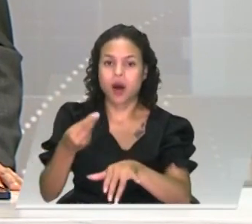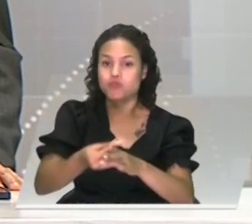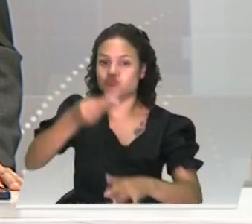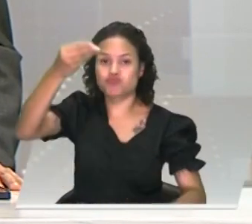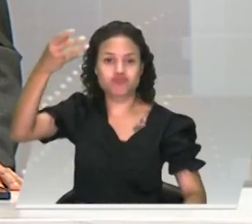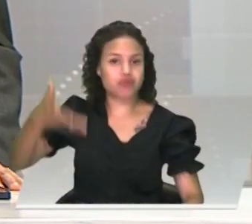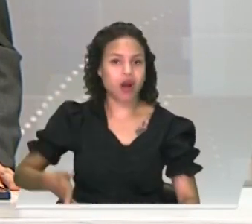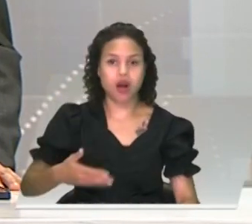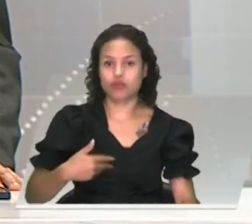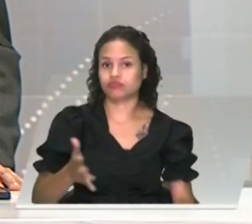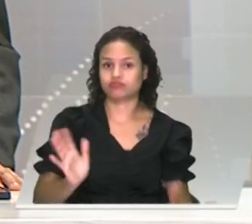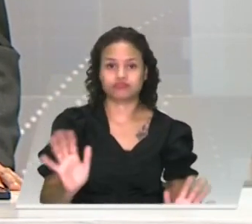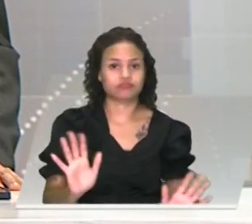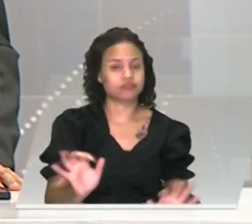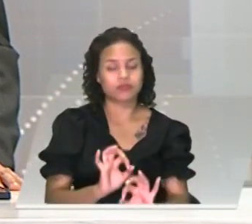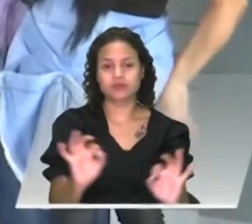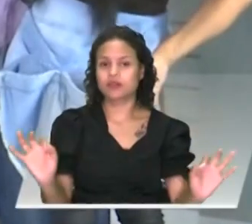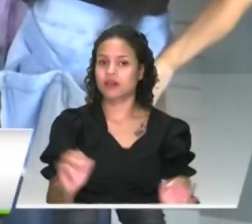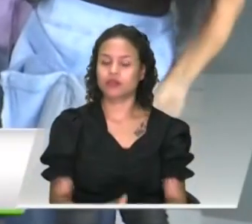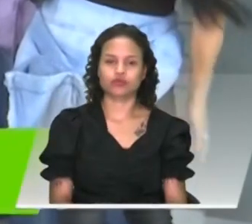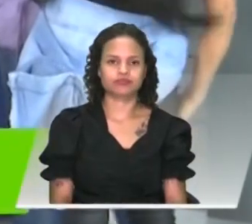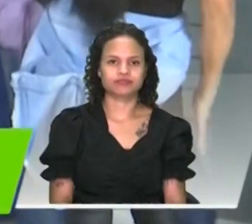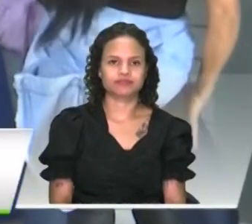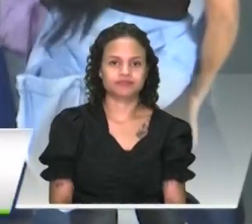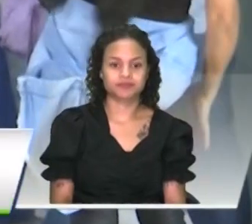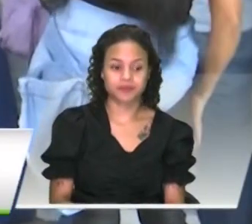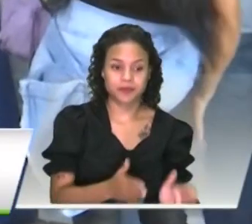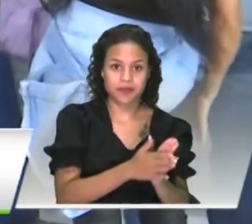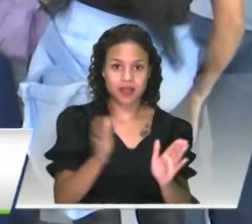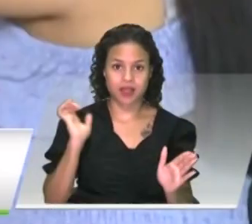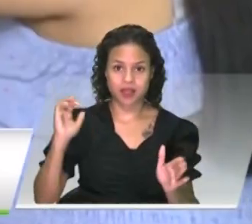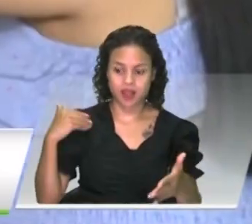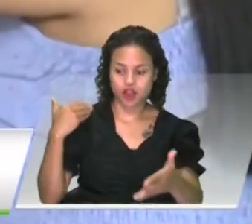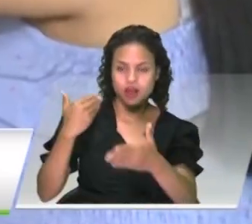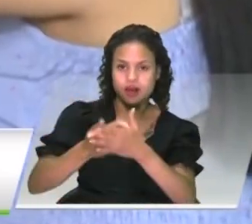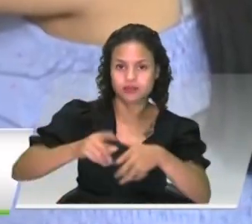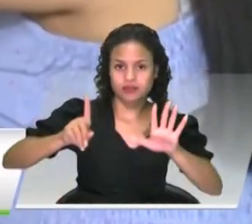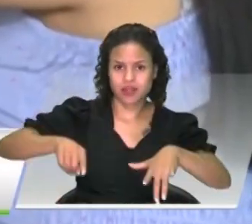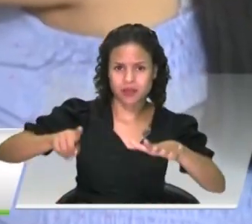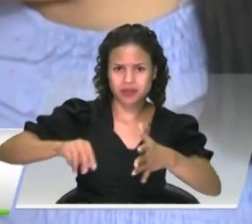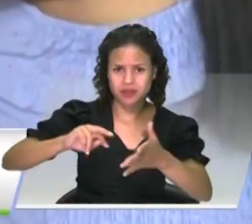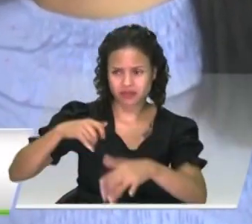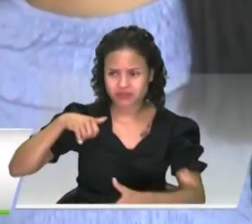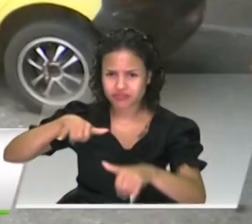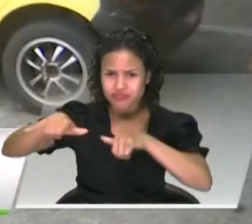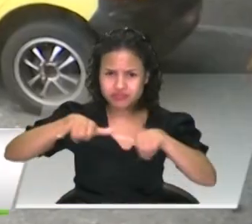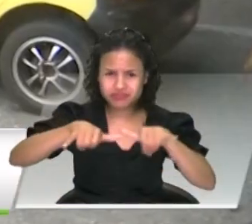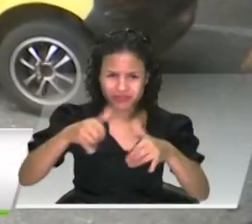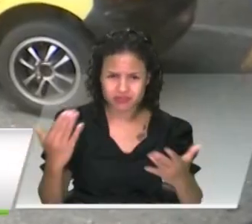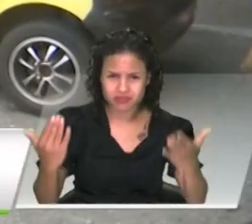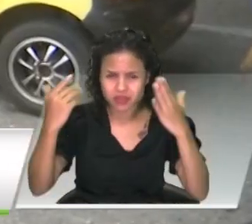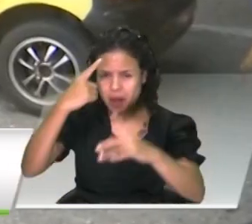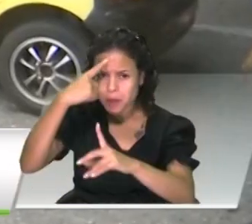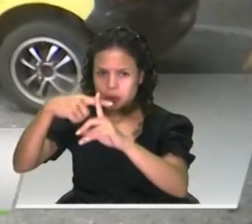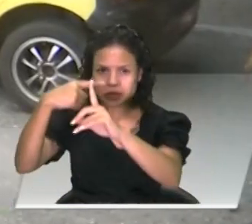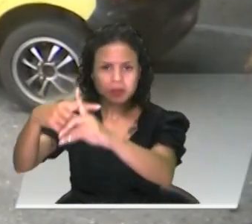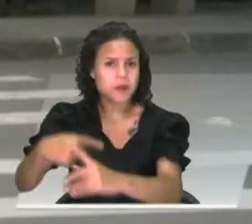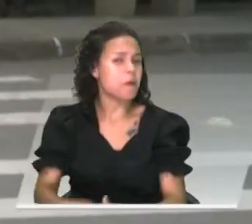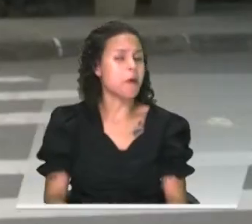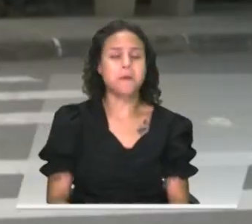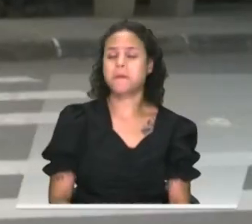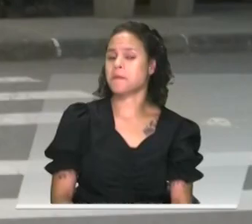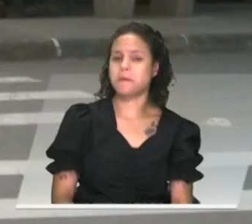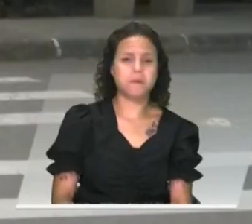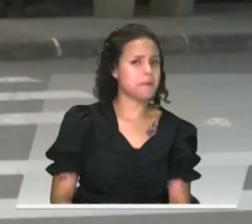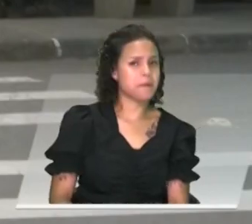de la terminal aérea el primer semestre de este 2023 no fue tan positivo en el flujo de pasajeros que viajan por la